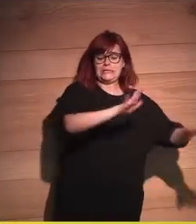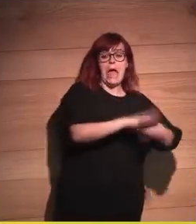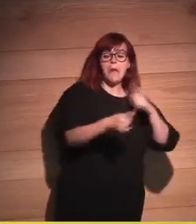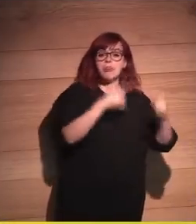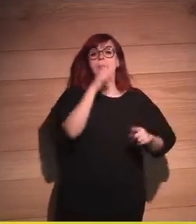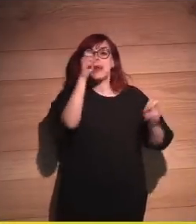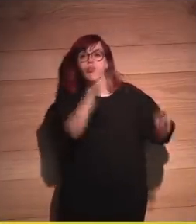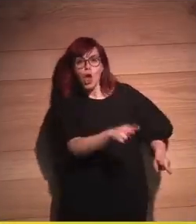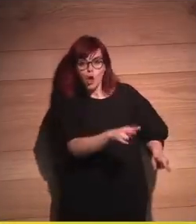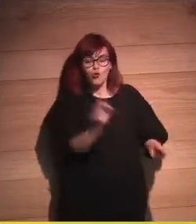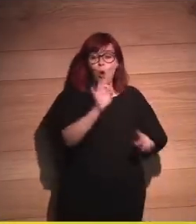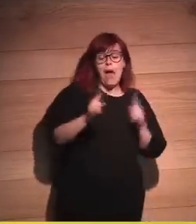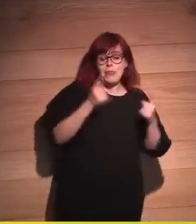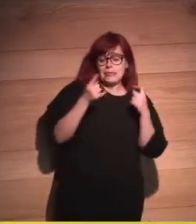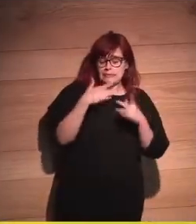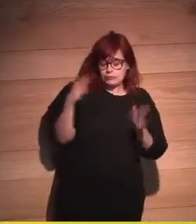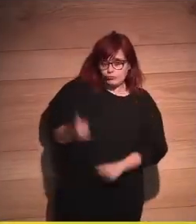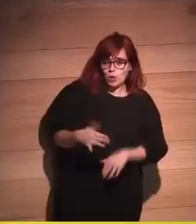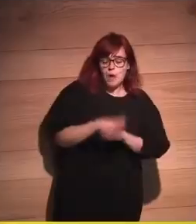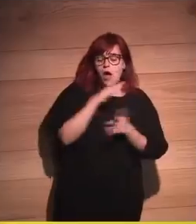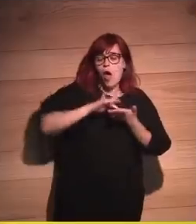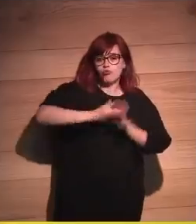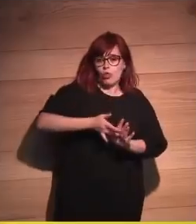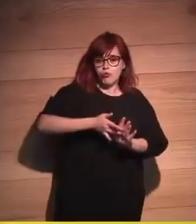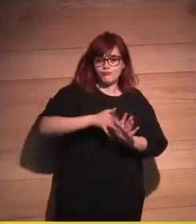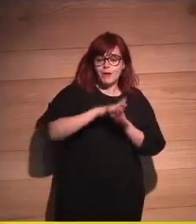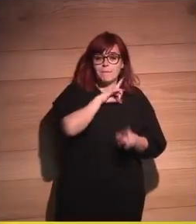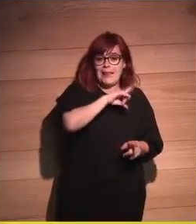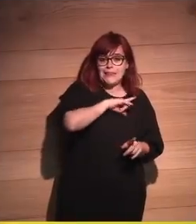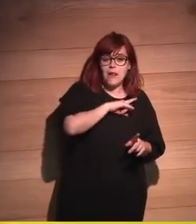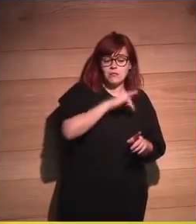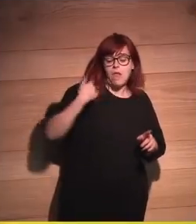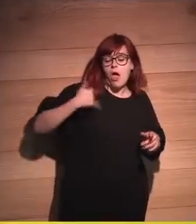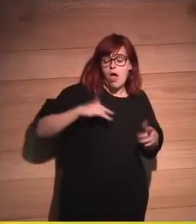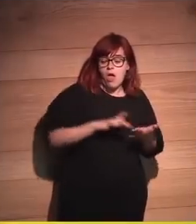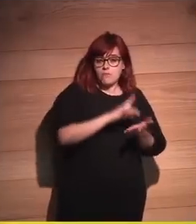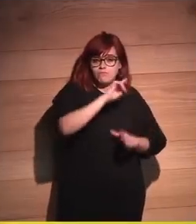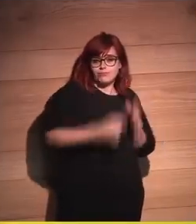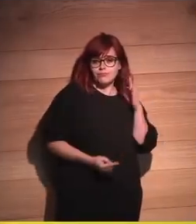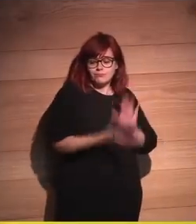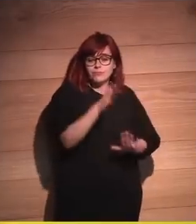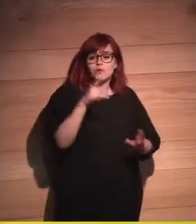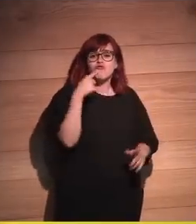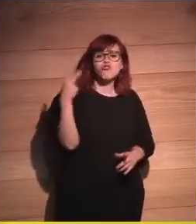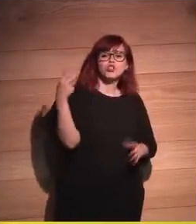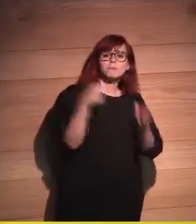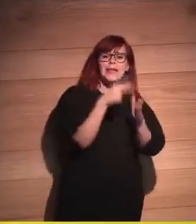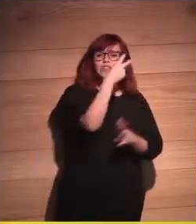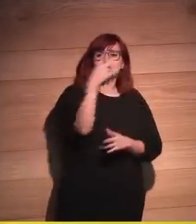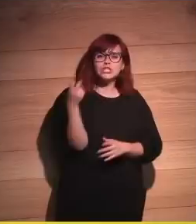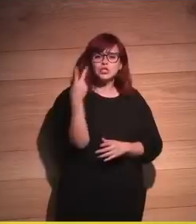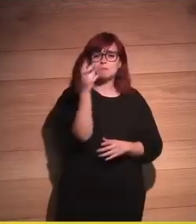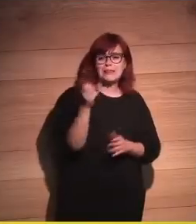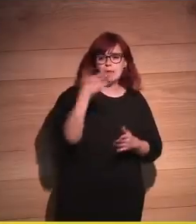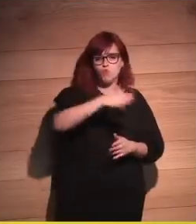veces con razón, otras sin ella. Se ha agotado militarmente porque le ha supuesto más de